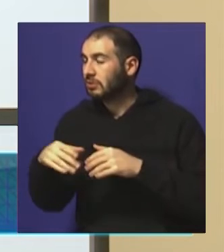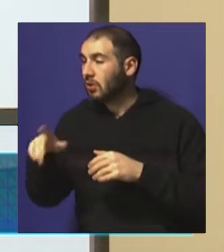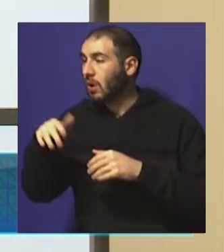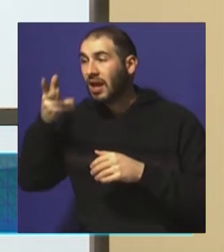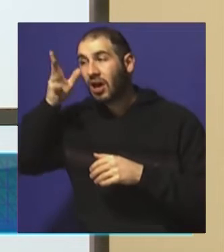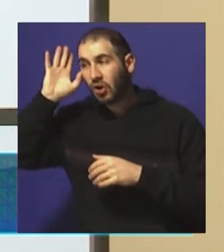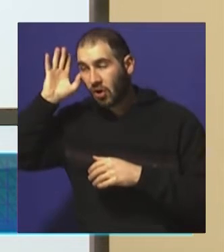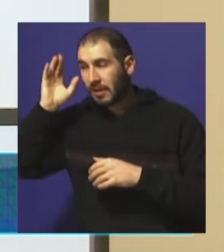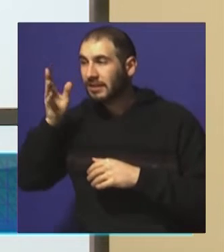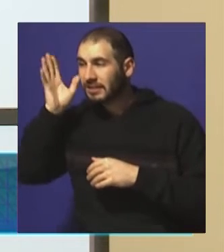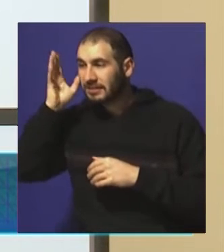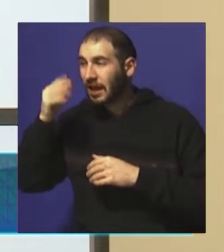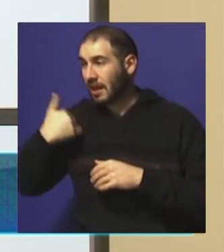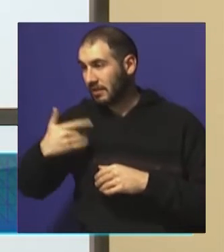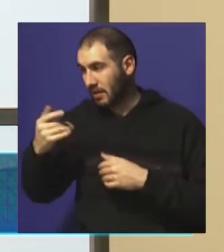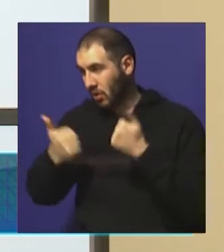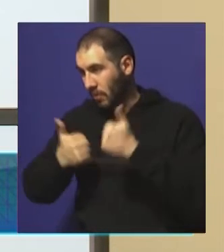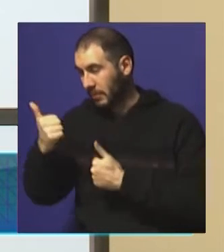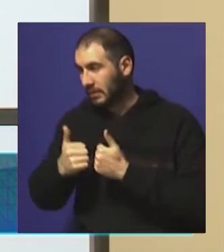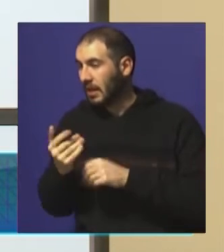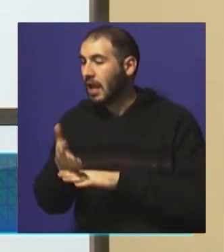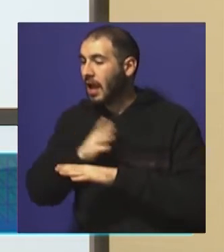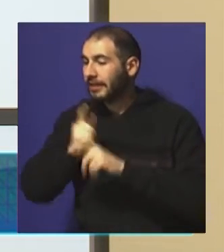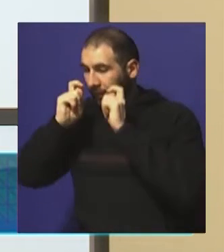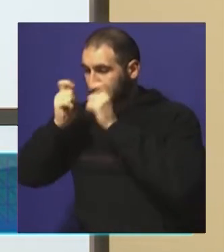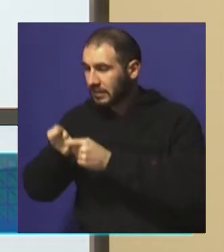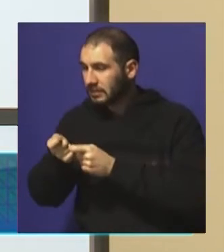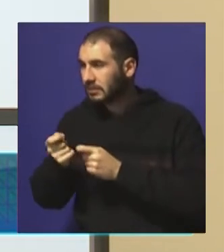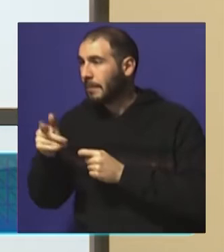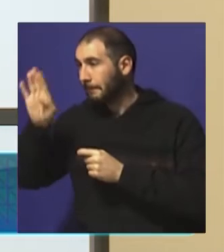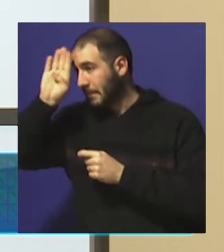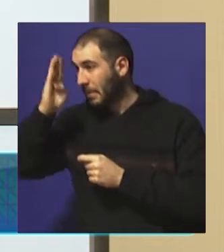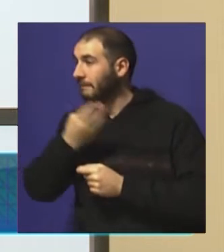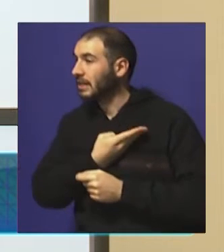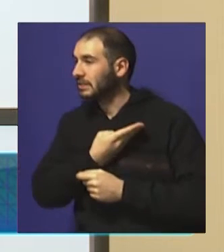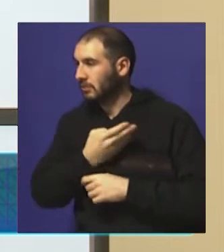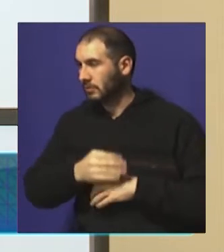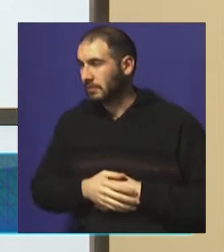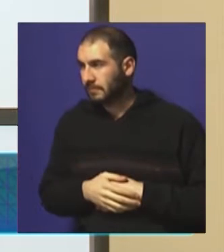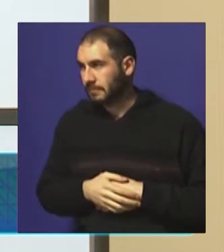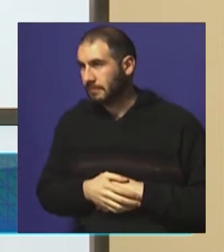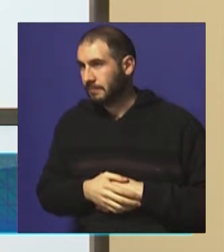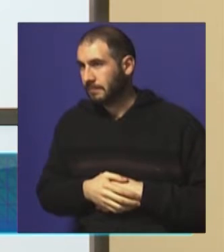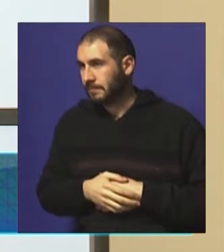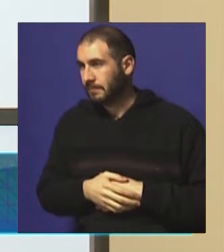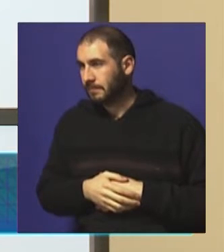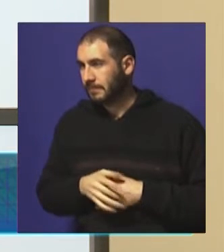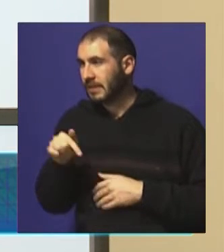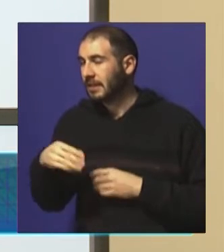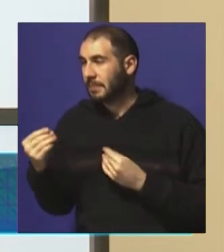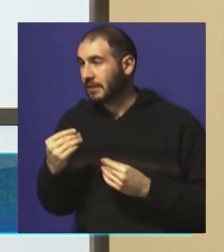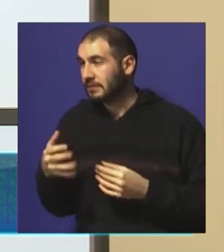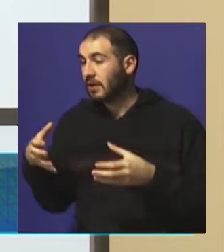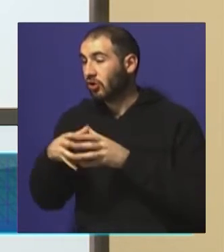Roma, Italia-Argentina, previa visita al Papa Francisco. Entonces va el